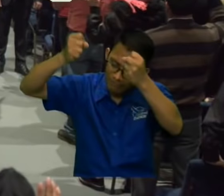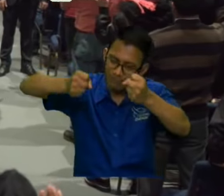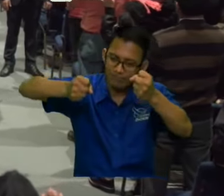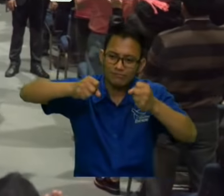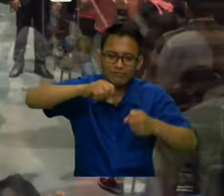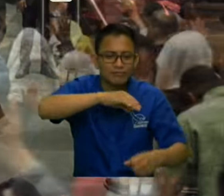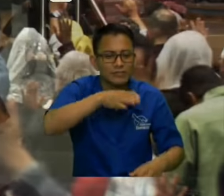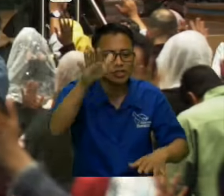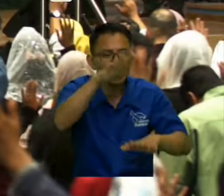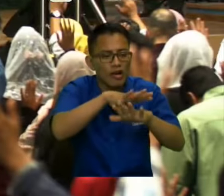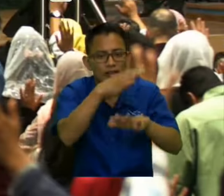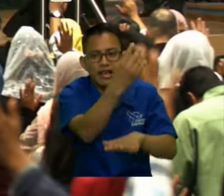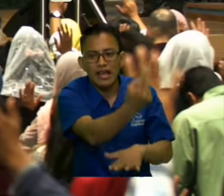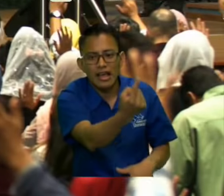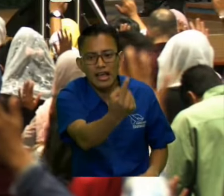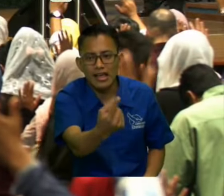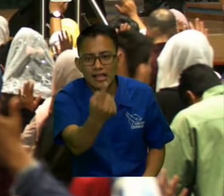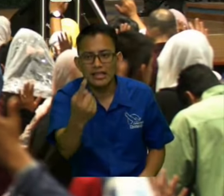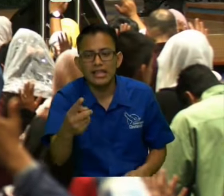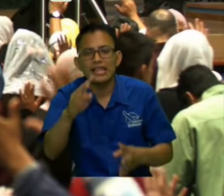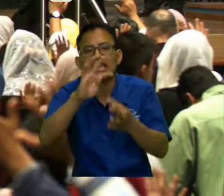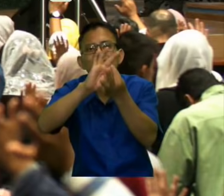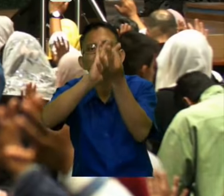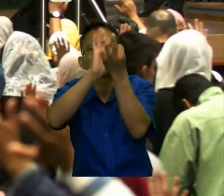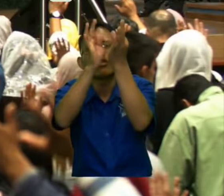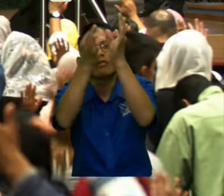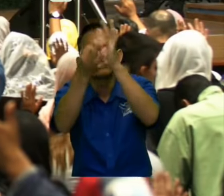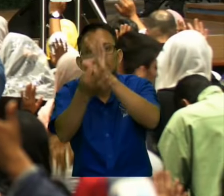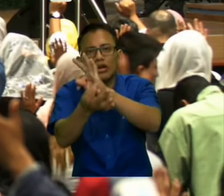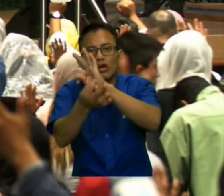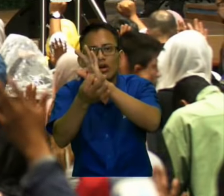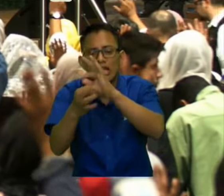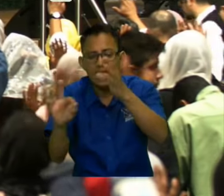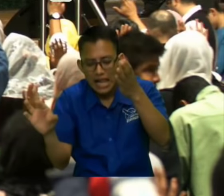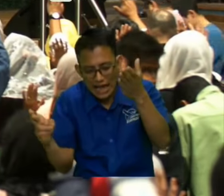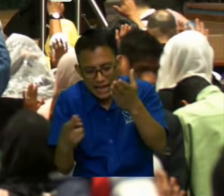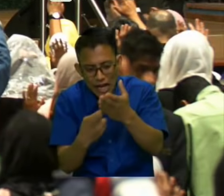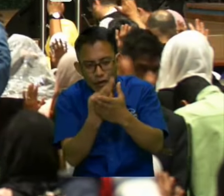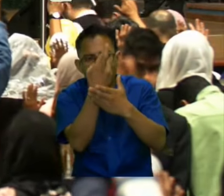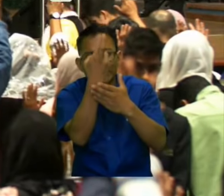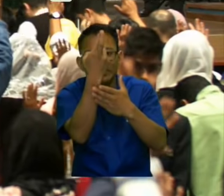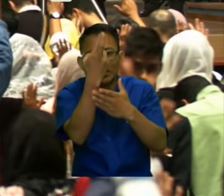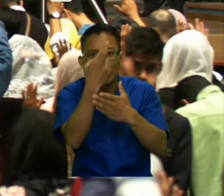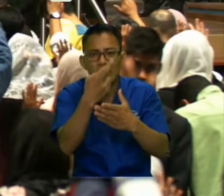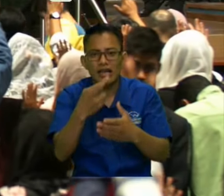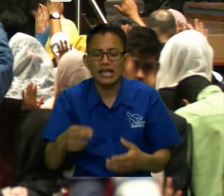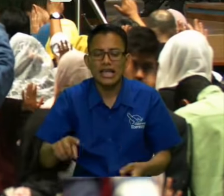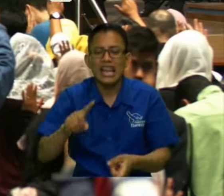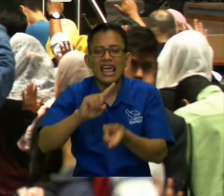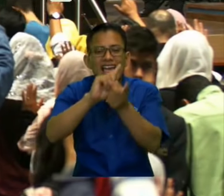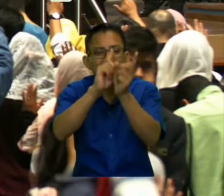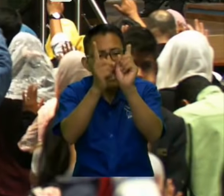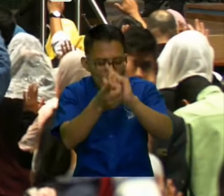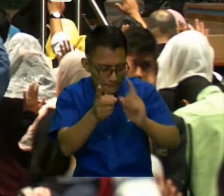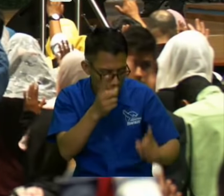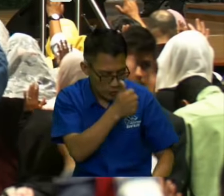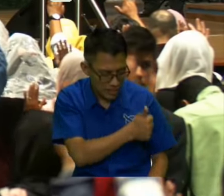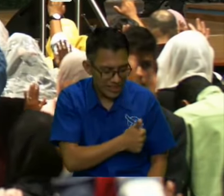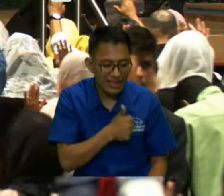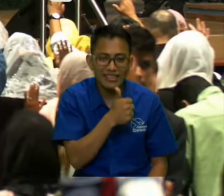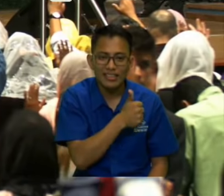Señor, y permite que venga la transformación, la renovación, el cambio de actitud,